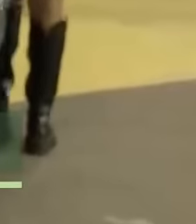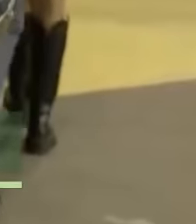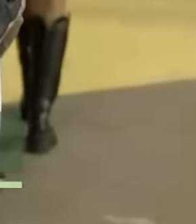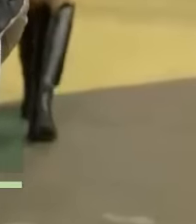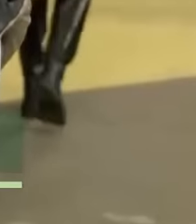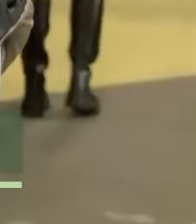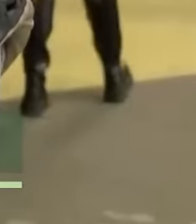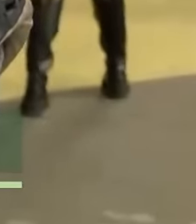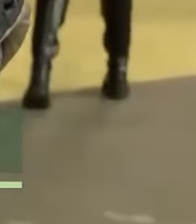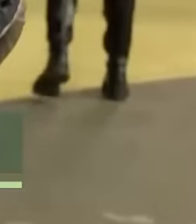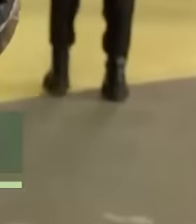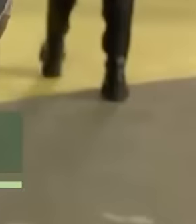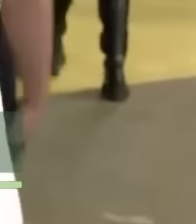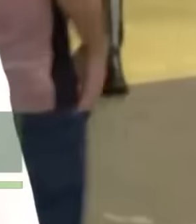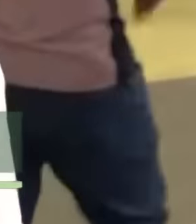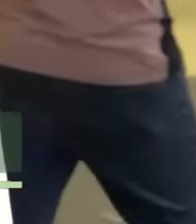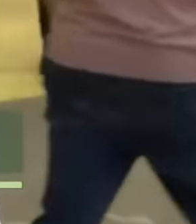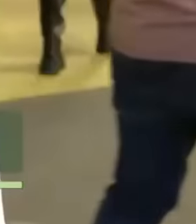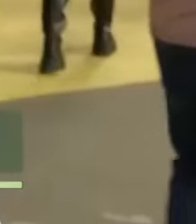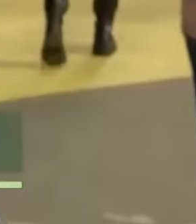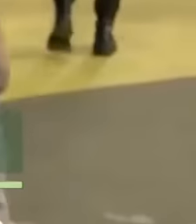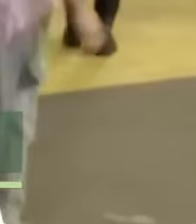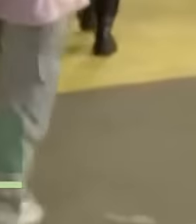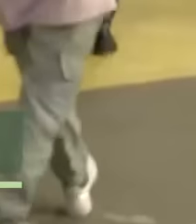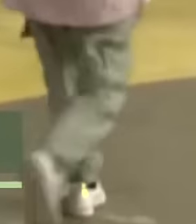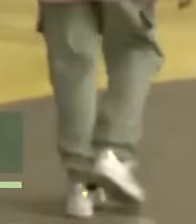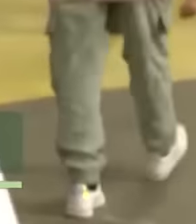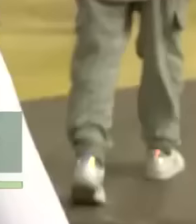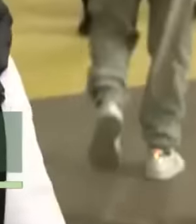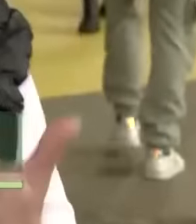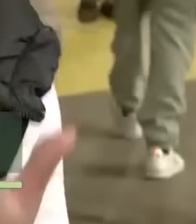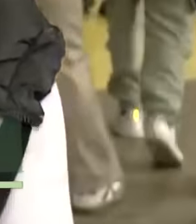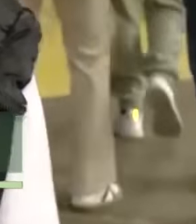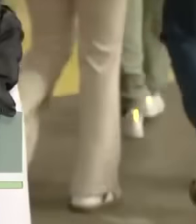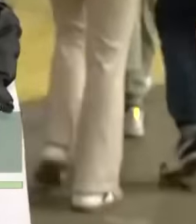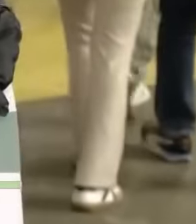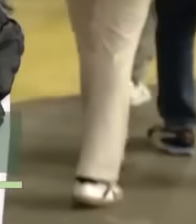pero ¿usted sabía de esto? Yo lo que no sé es que aparentemente,